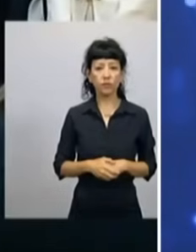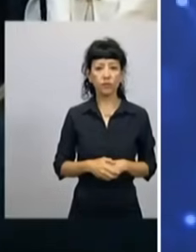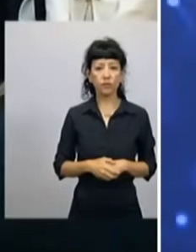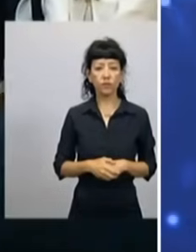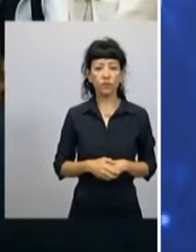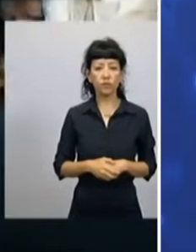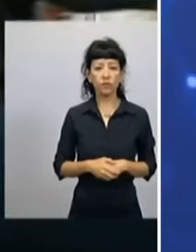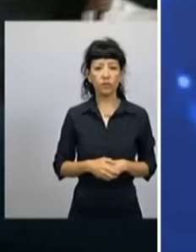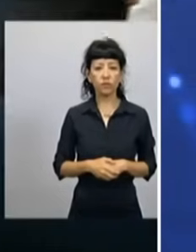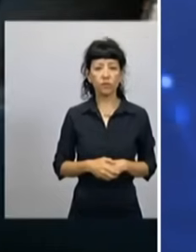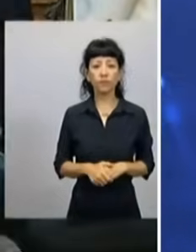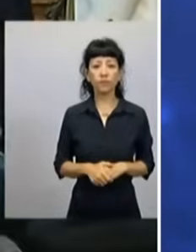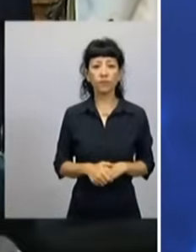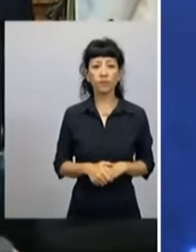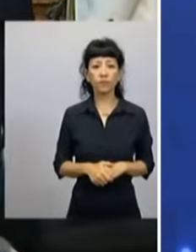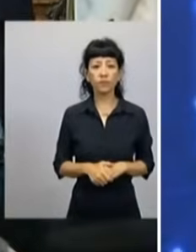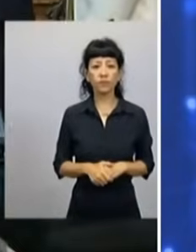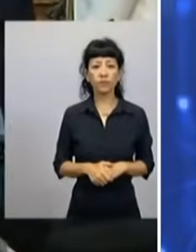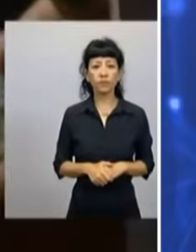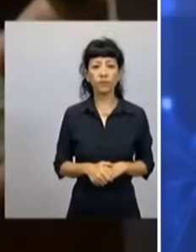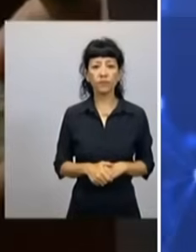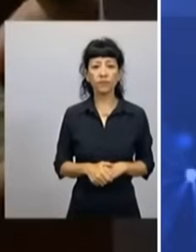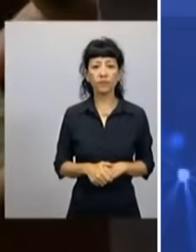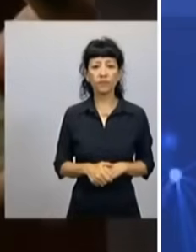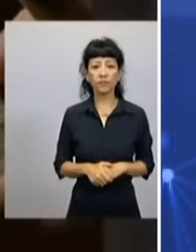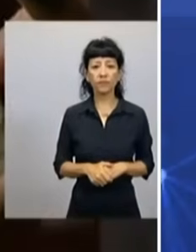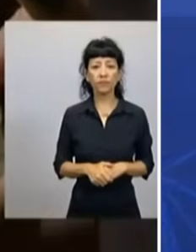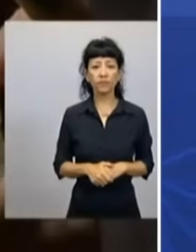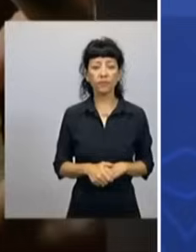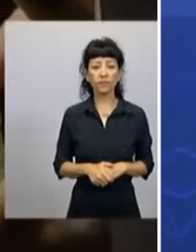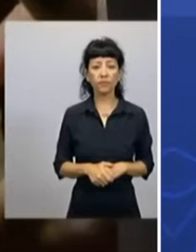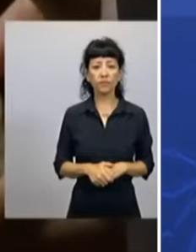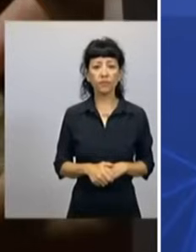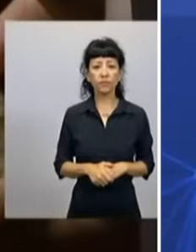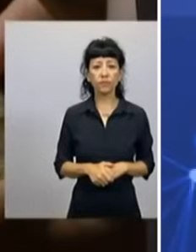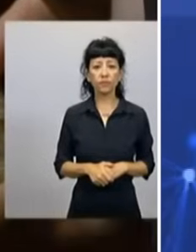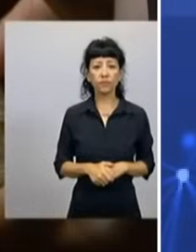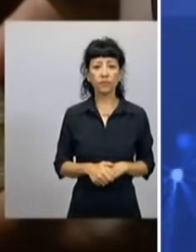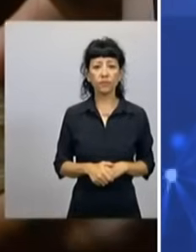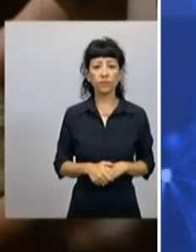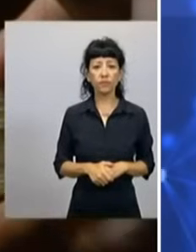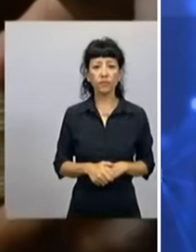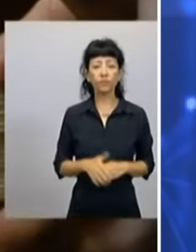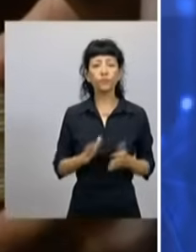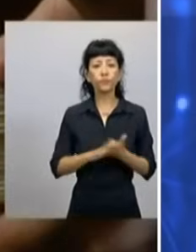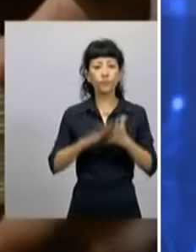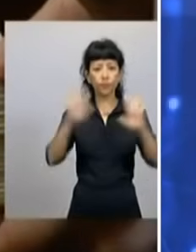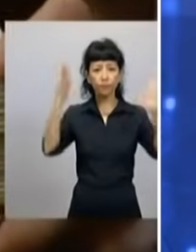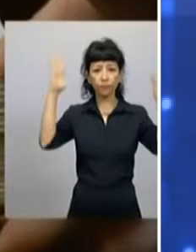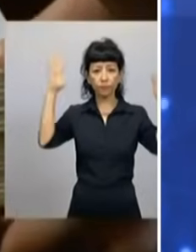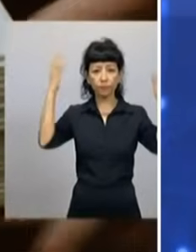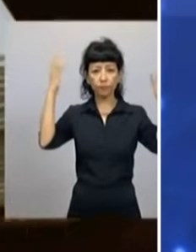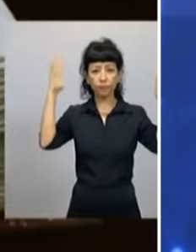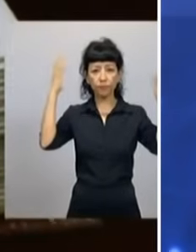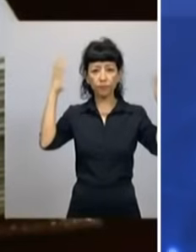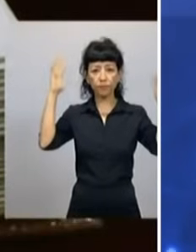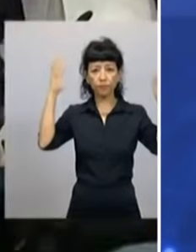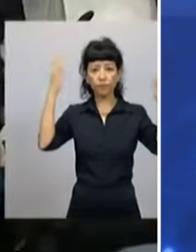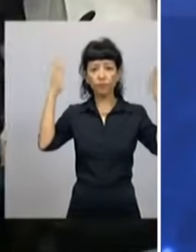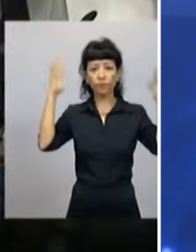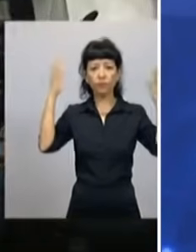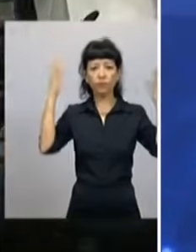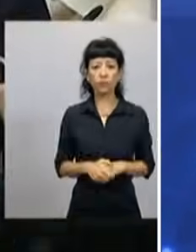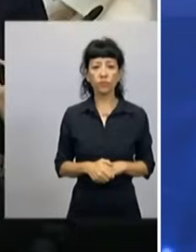peronismo de los gobernadores, que es un peronismo que a través del ministro de Interior